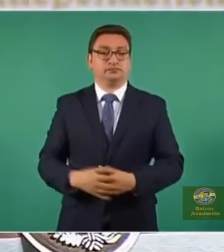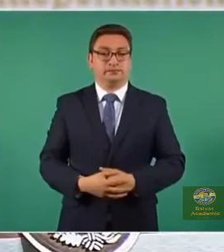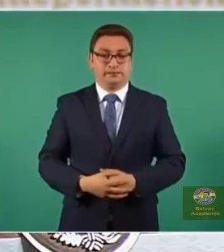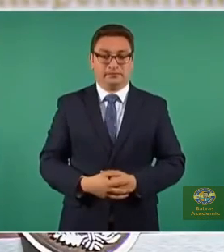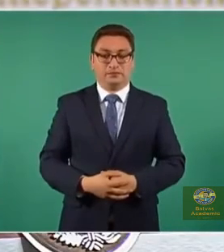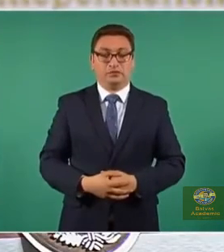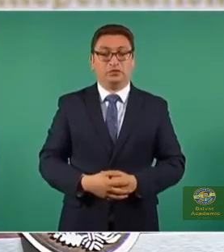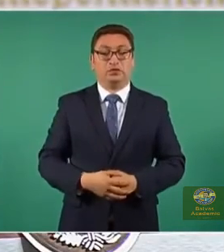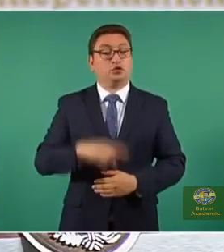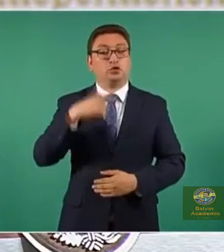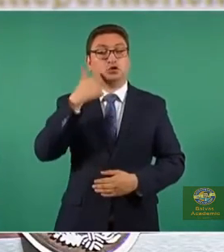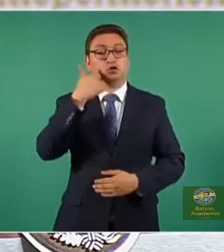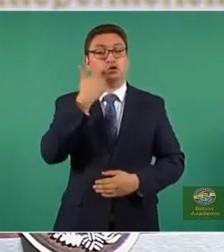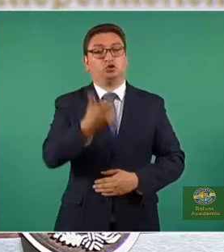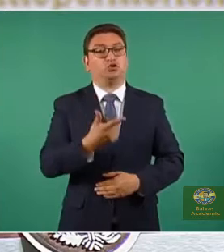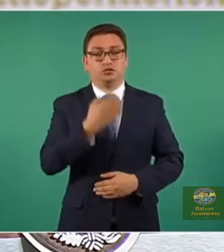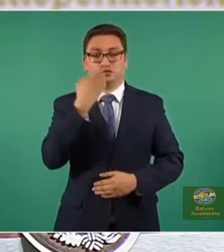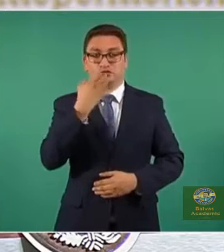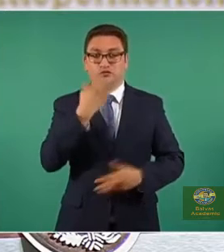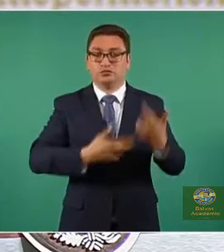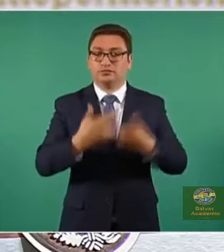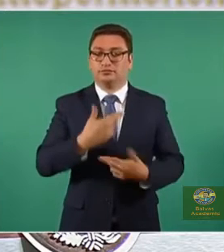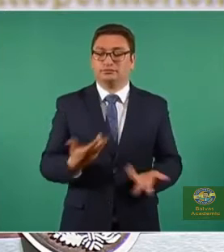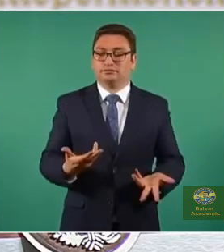que tampoco quieren